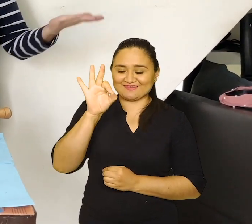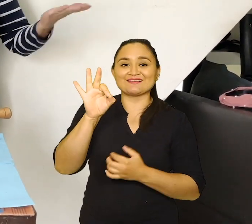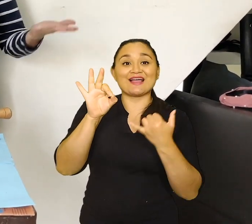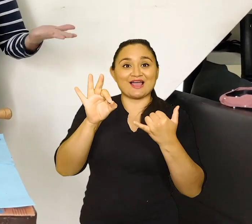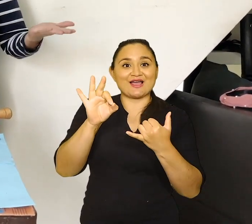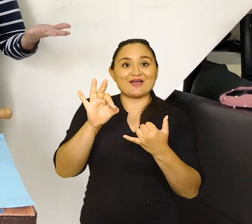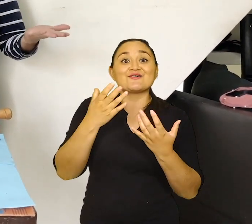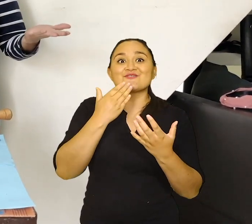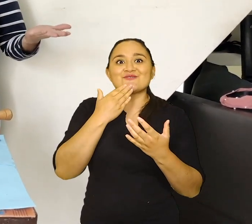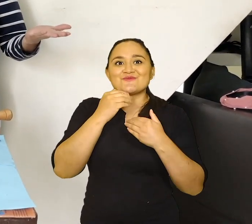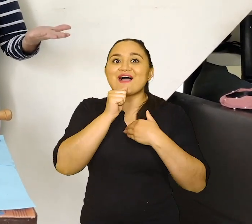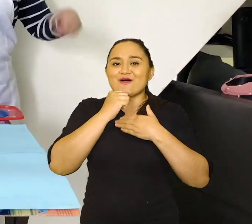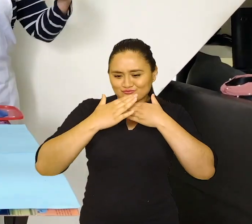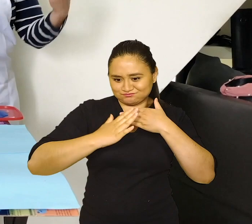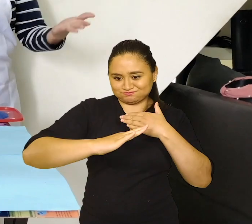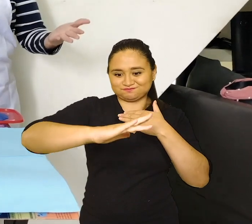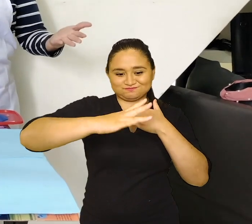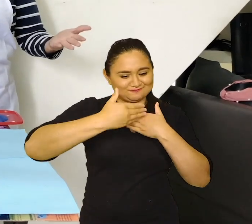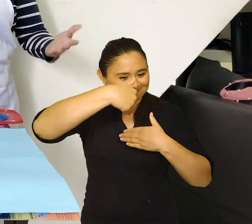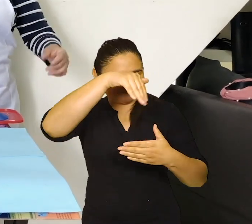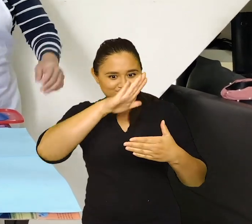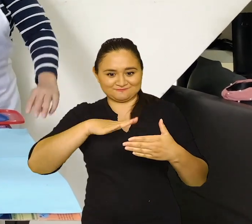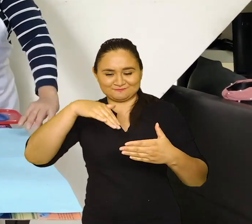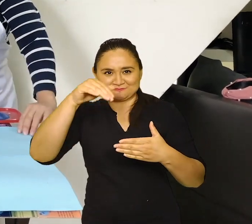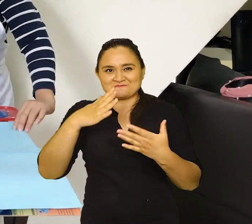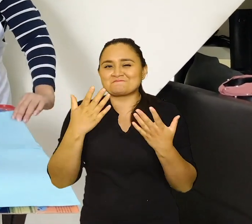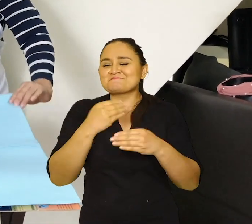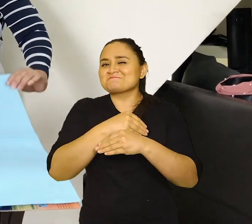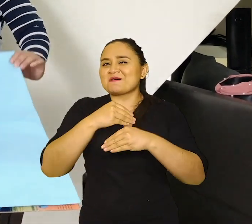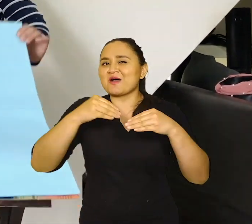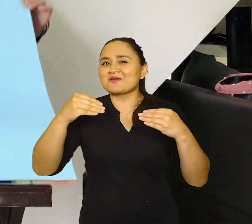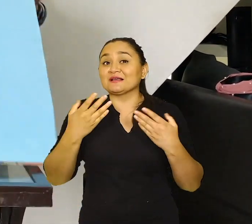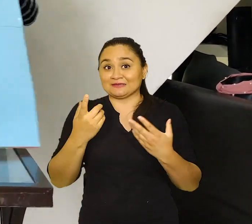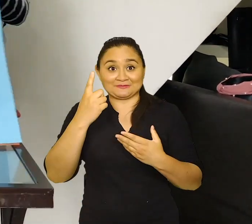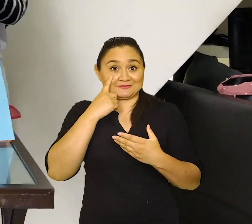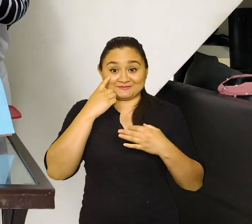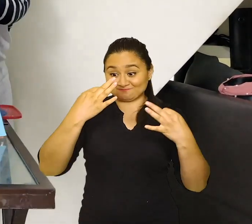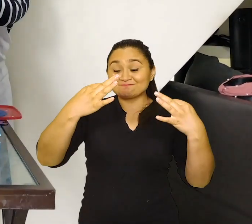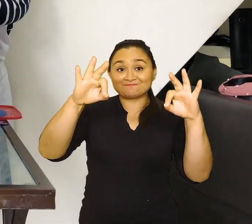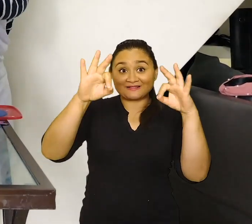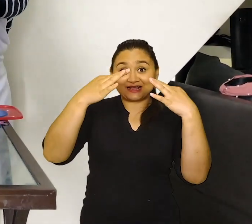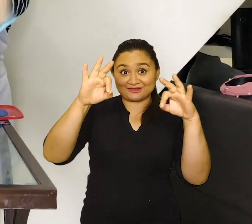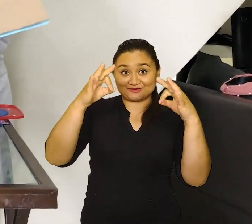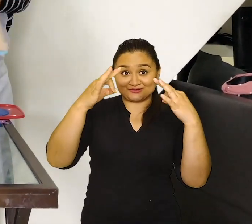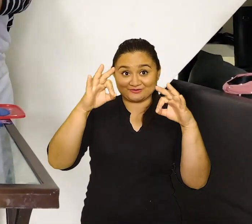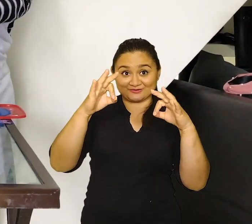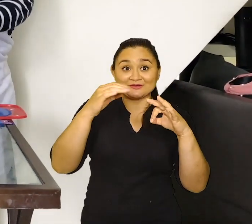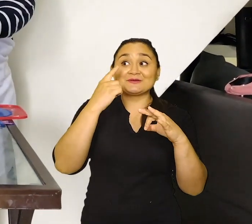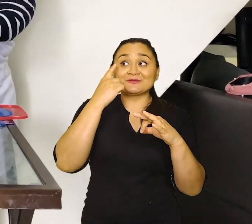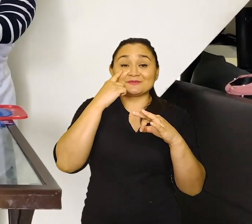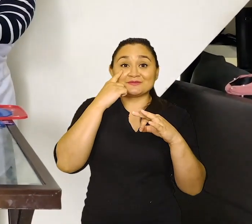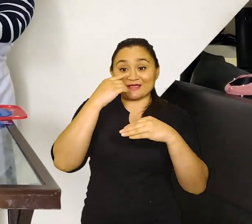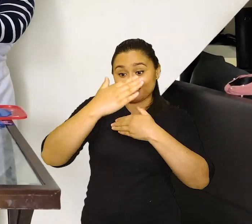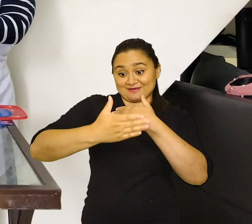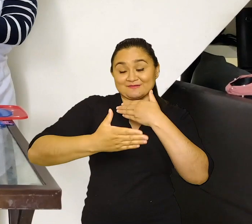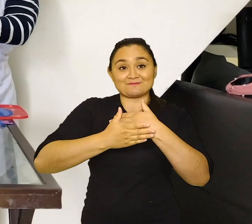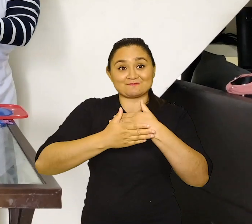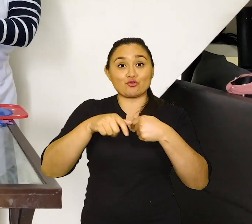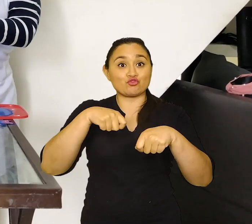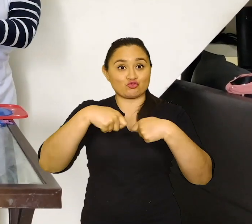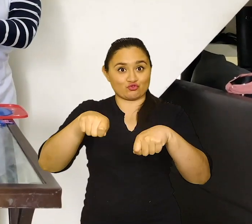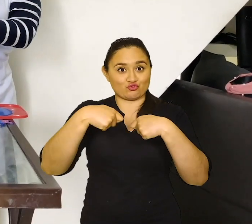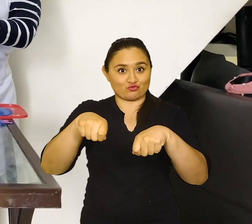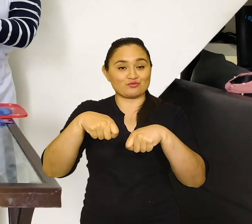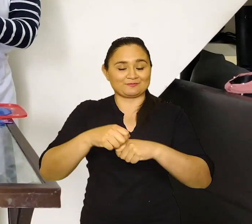pintaré un hermoso mar. Para esta actividad utilizaré cartulina y como base